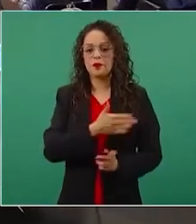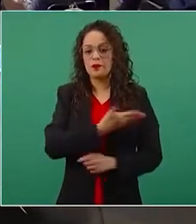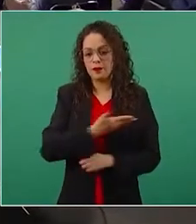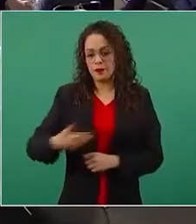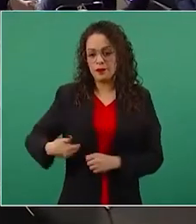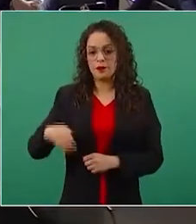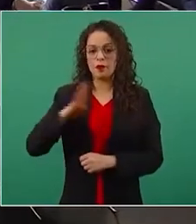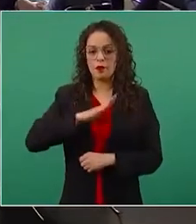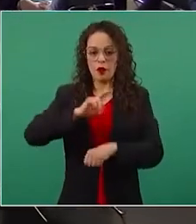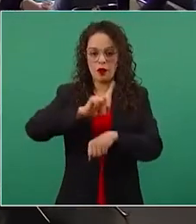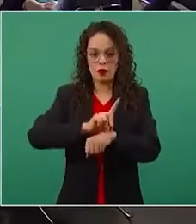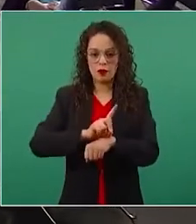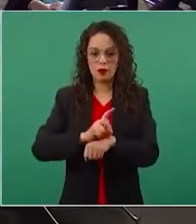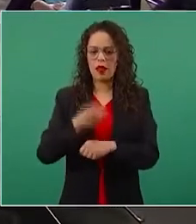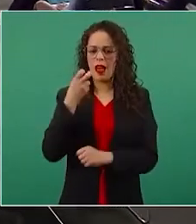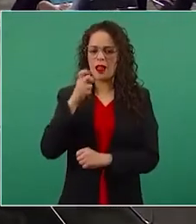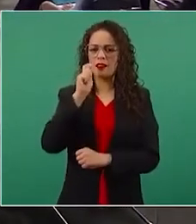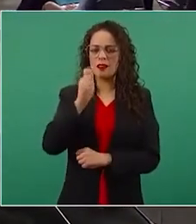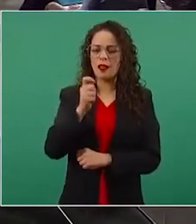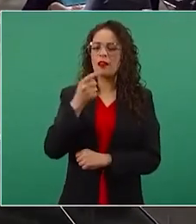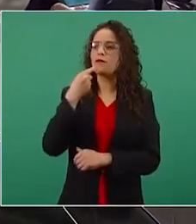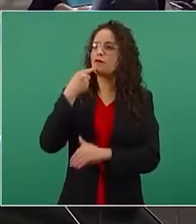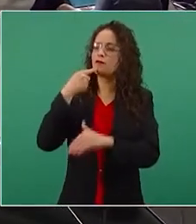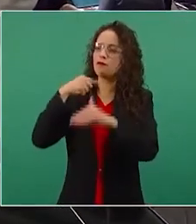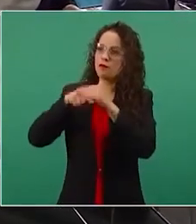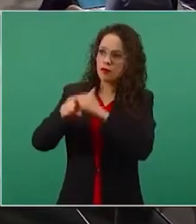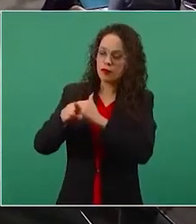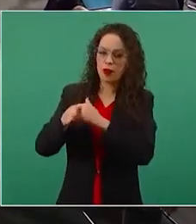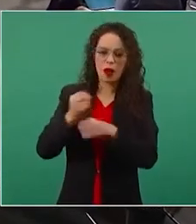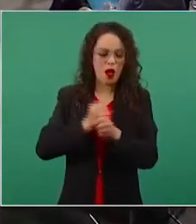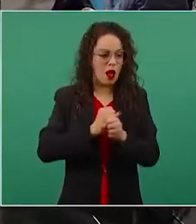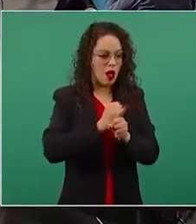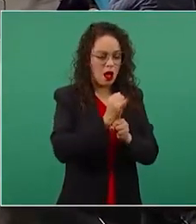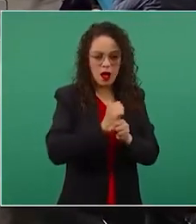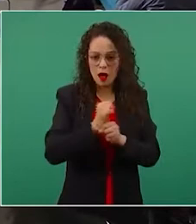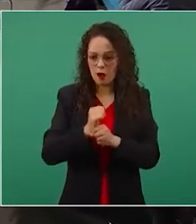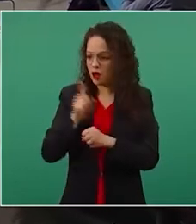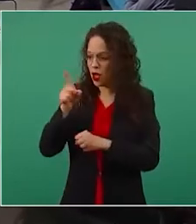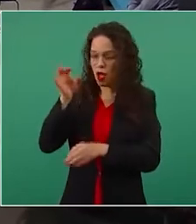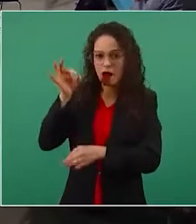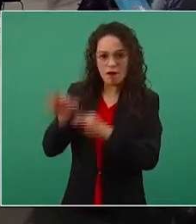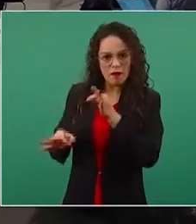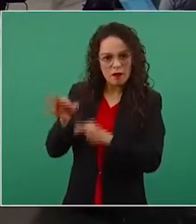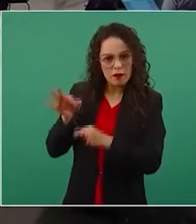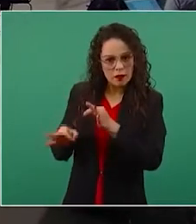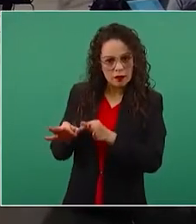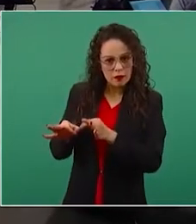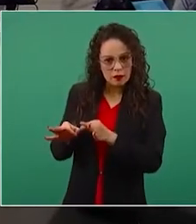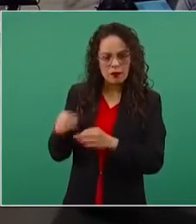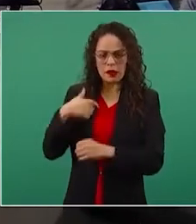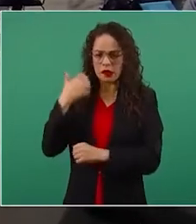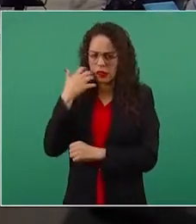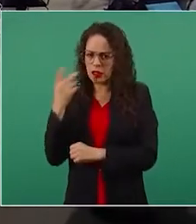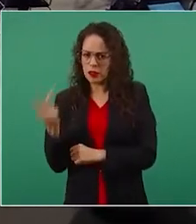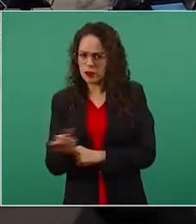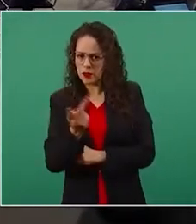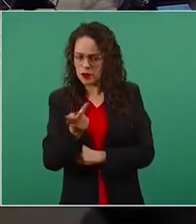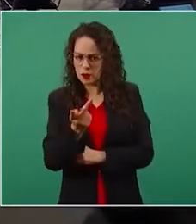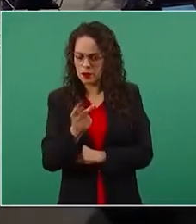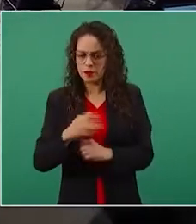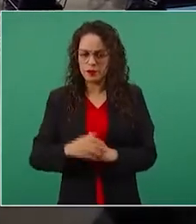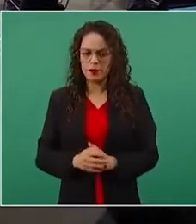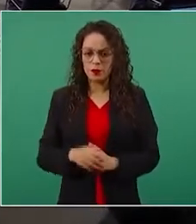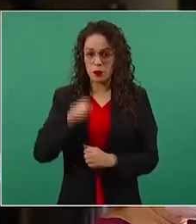Justo hablando de estas denuncias, estas investigaciones de la Fiscalía, preguntarle si usted se enteró por la unidad